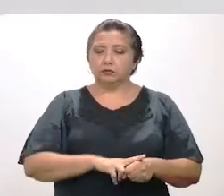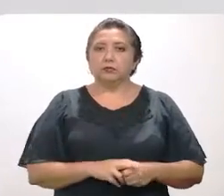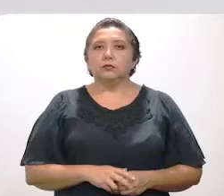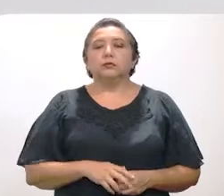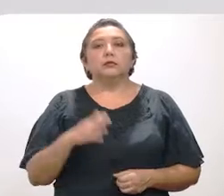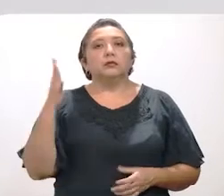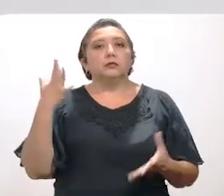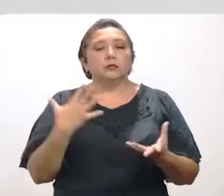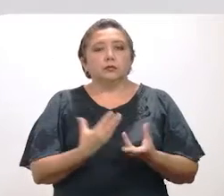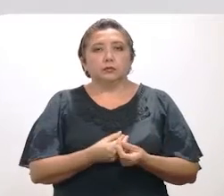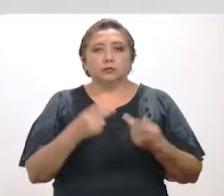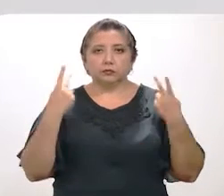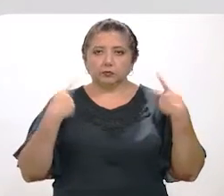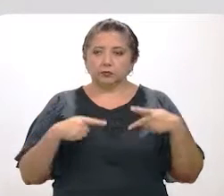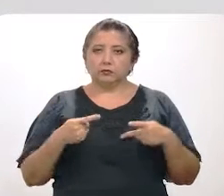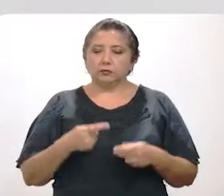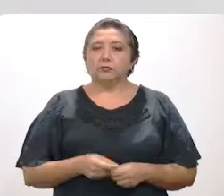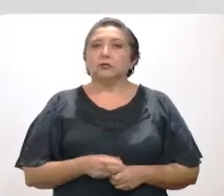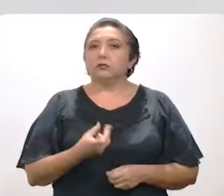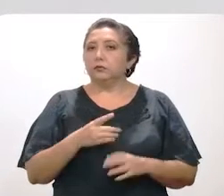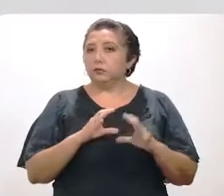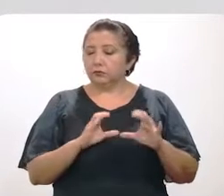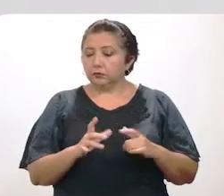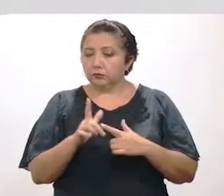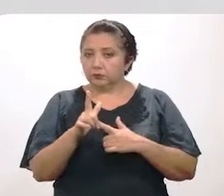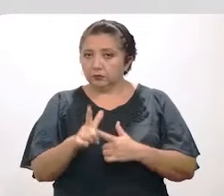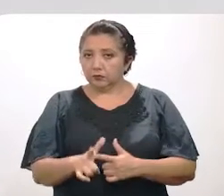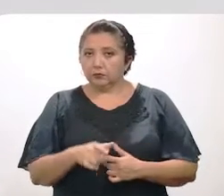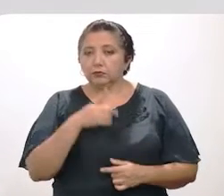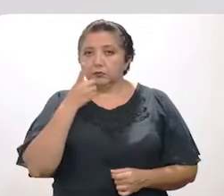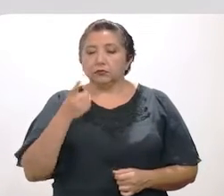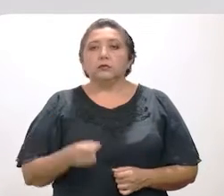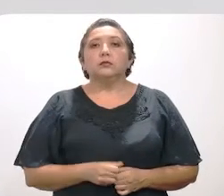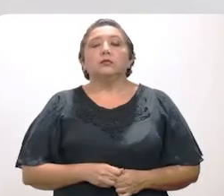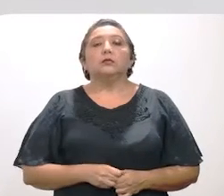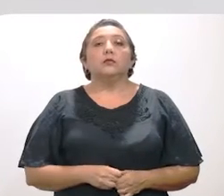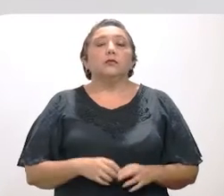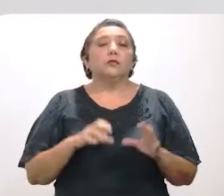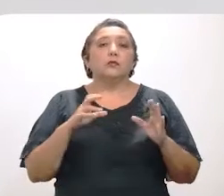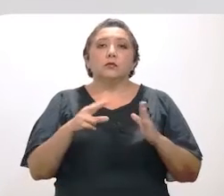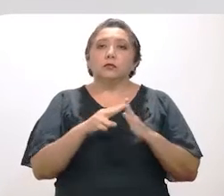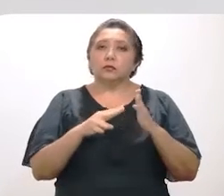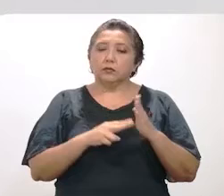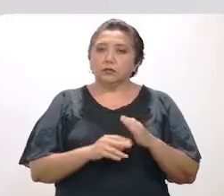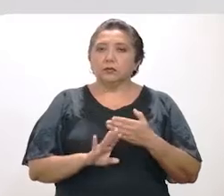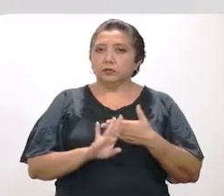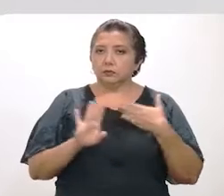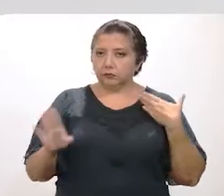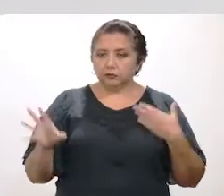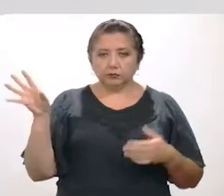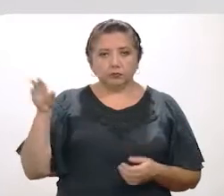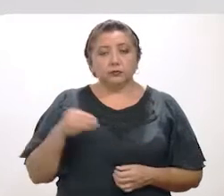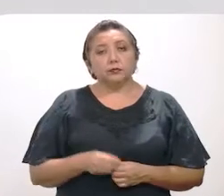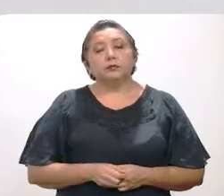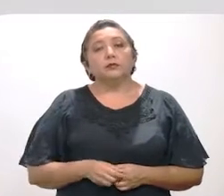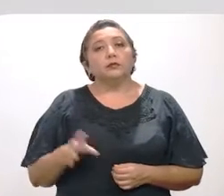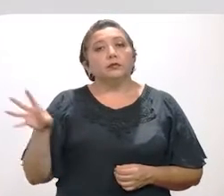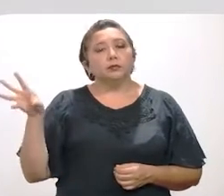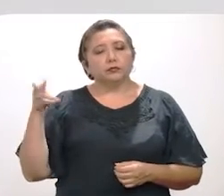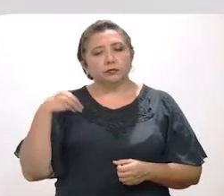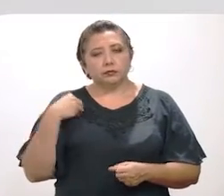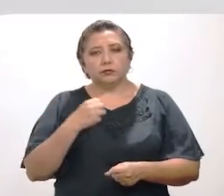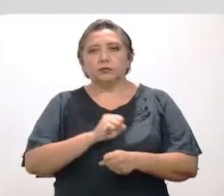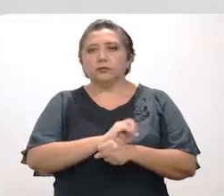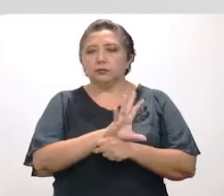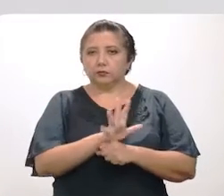hospitalarios, por lo que pedimos a la población no bajar la guardia y continuar actuando con responsabilidad y siguiendo las medidas sanitarias,